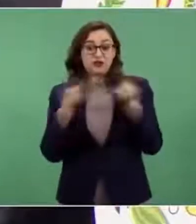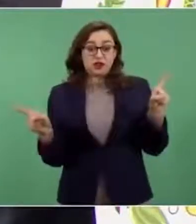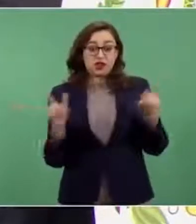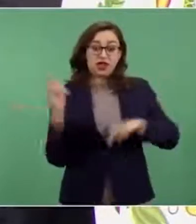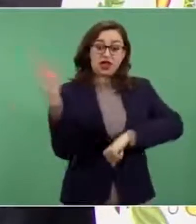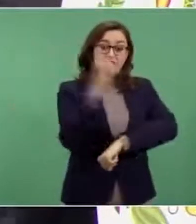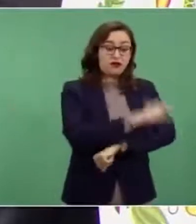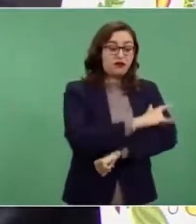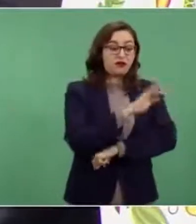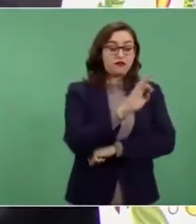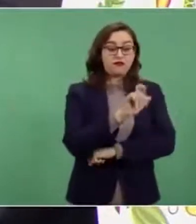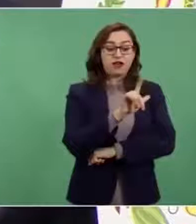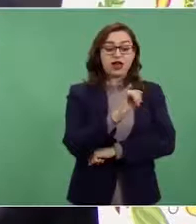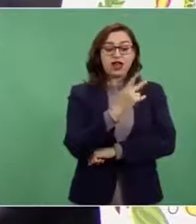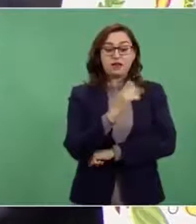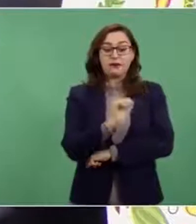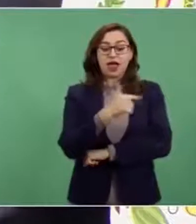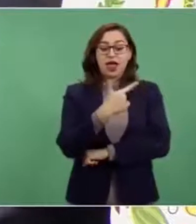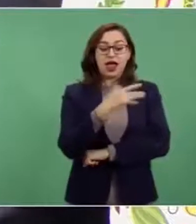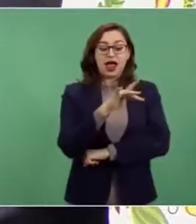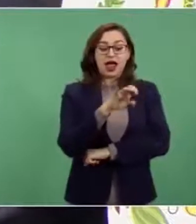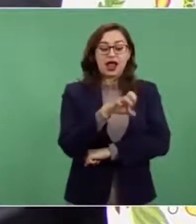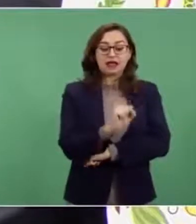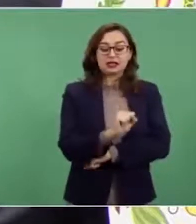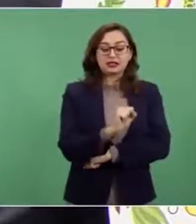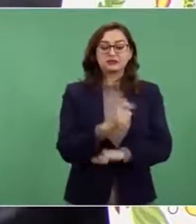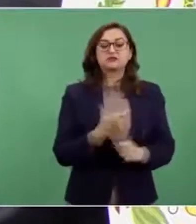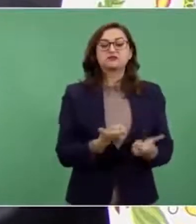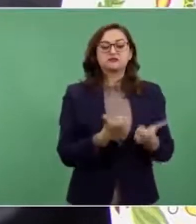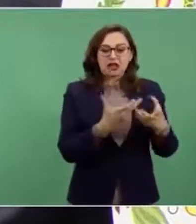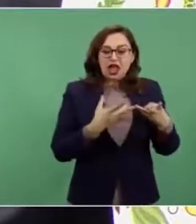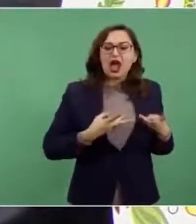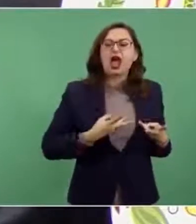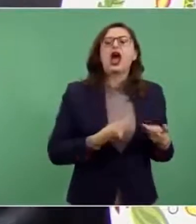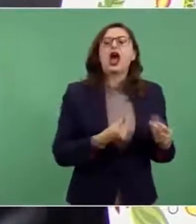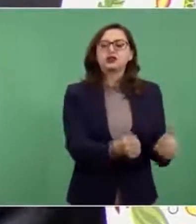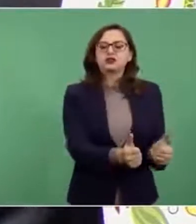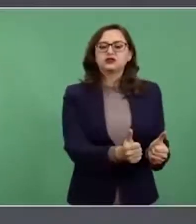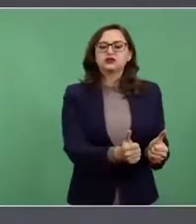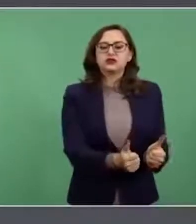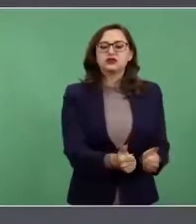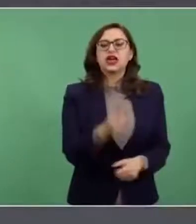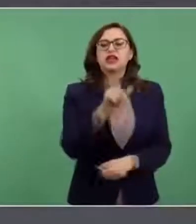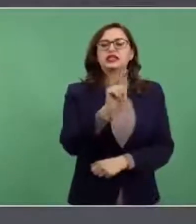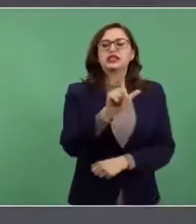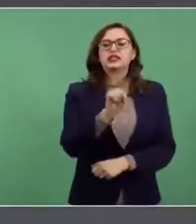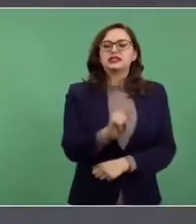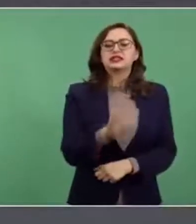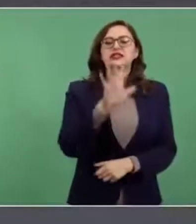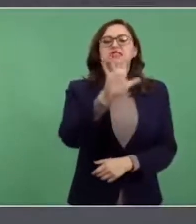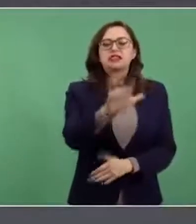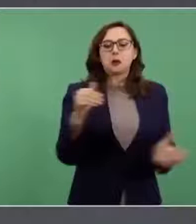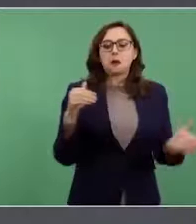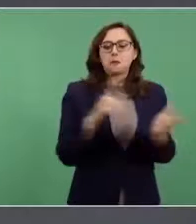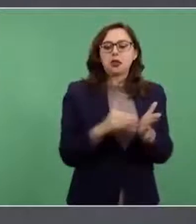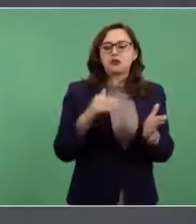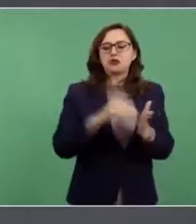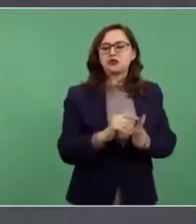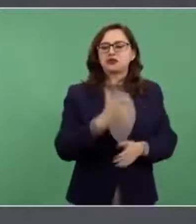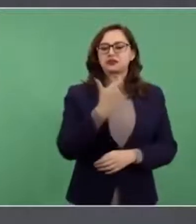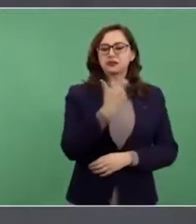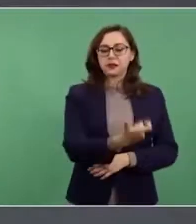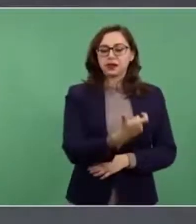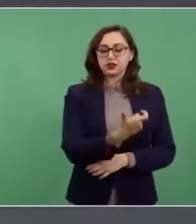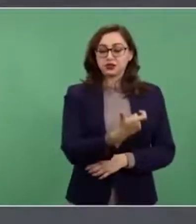el Aeropuerto General Felipe Ángeles se va a construir con menos de 75,000 millones de